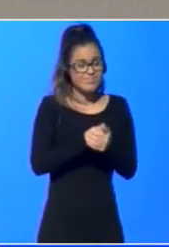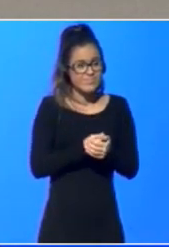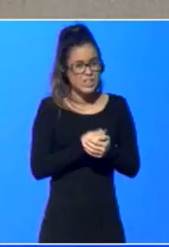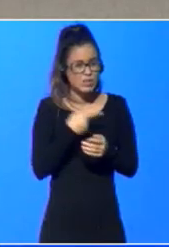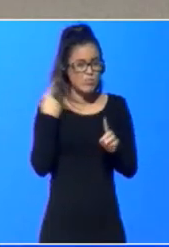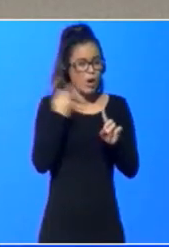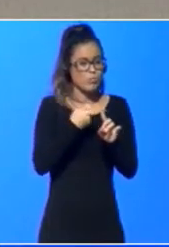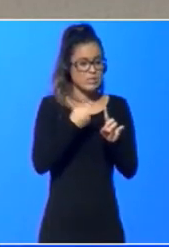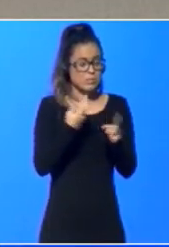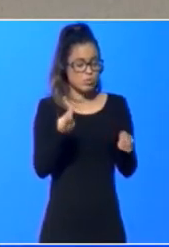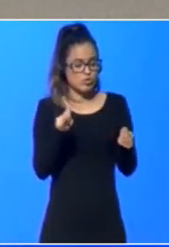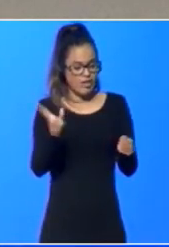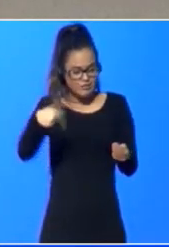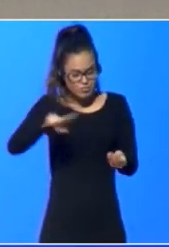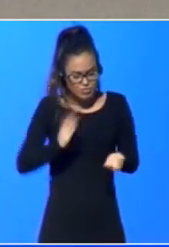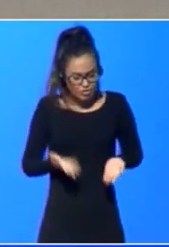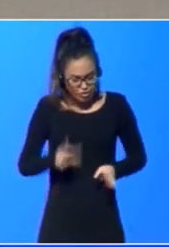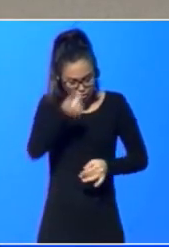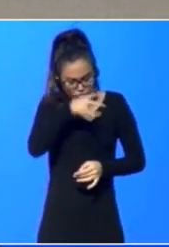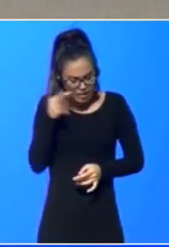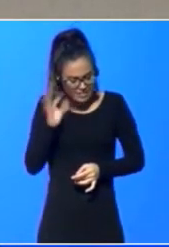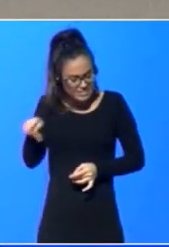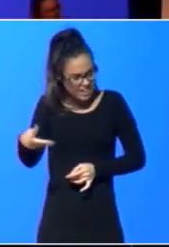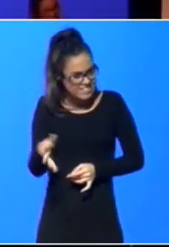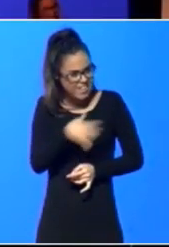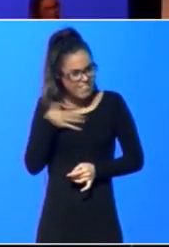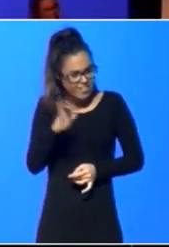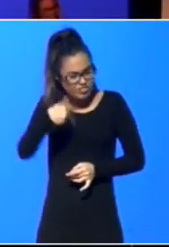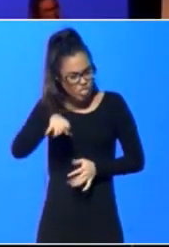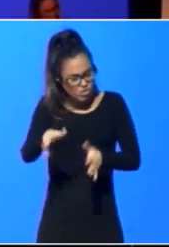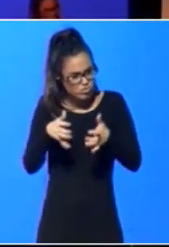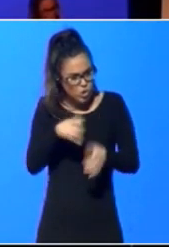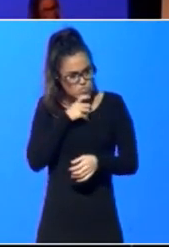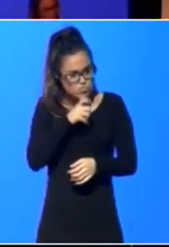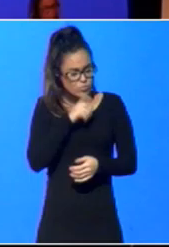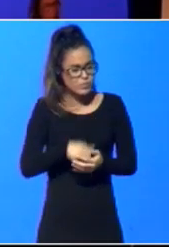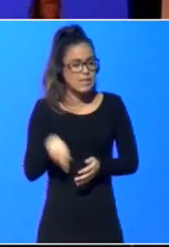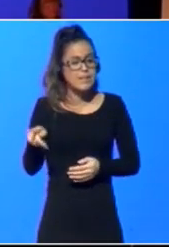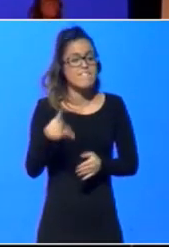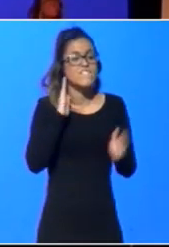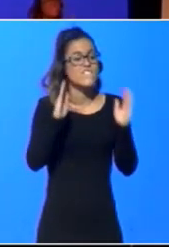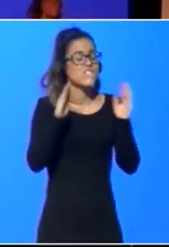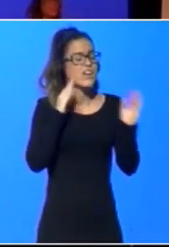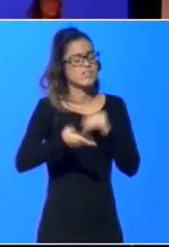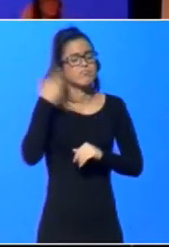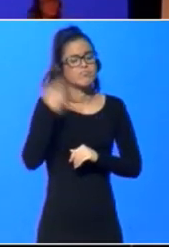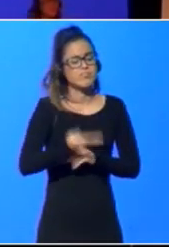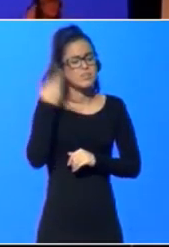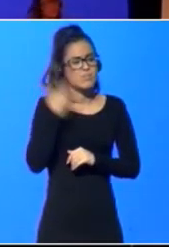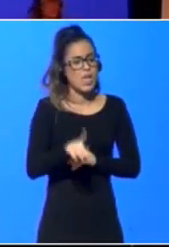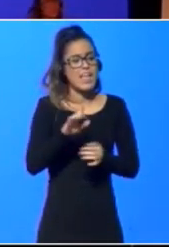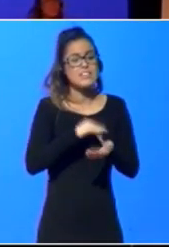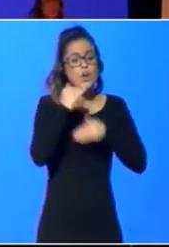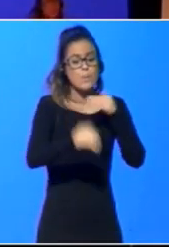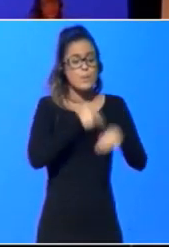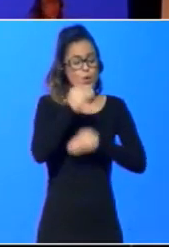los que se merecen nuestros chicos y nuestras chicas. Qué importante es en esta fase que estén ya ubicados estos procesos con